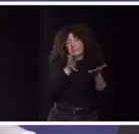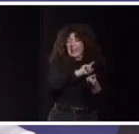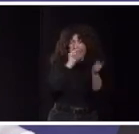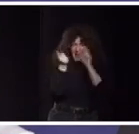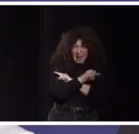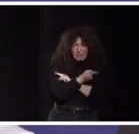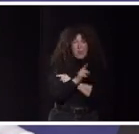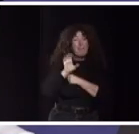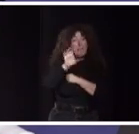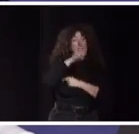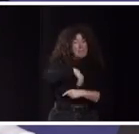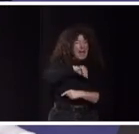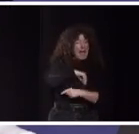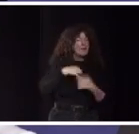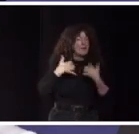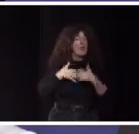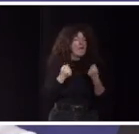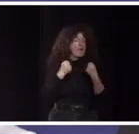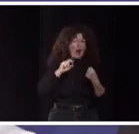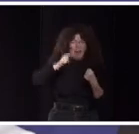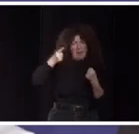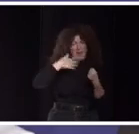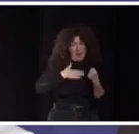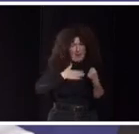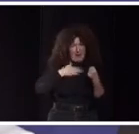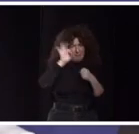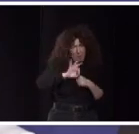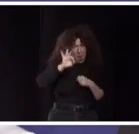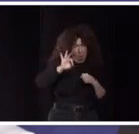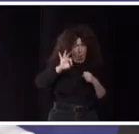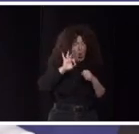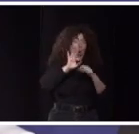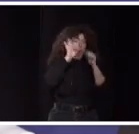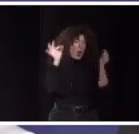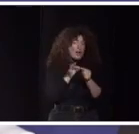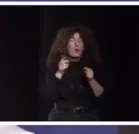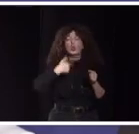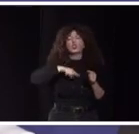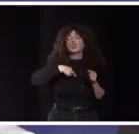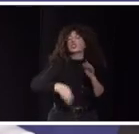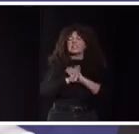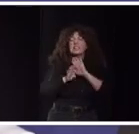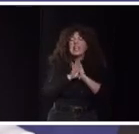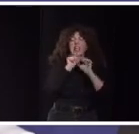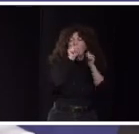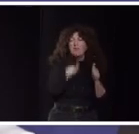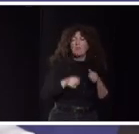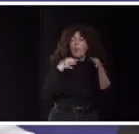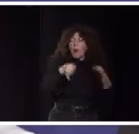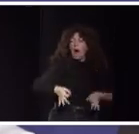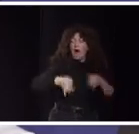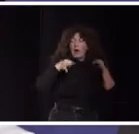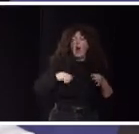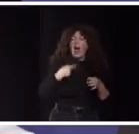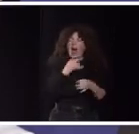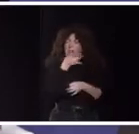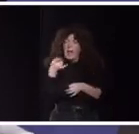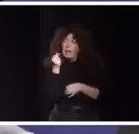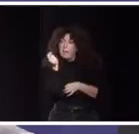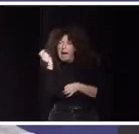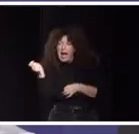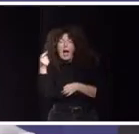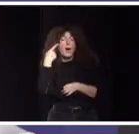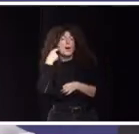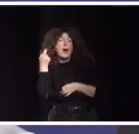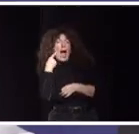de este país. Y seguiremos haciéndolo como lo hemos hecho siempre, sin deber un euro a nadie, sin deber un céntimo a los bancos